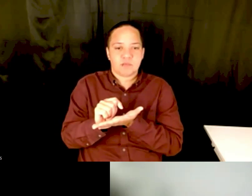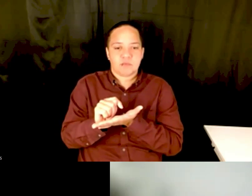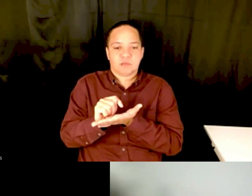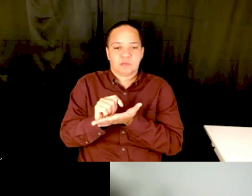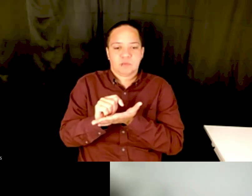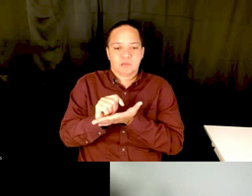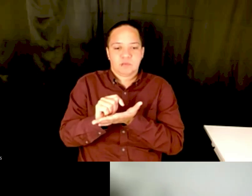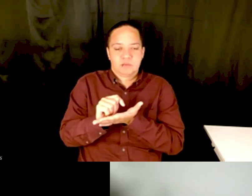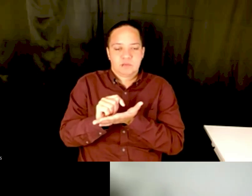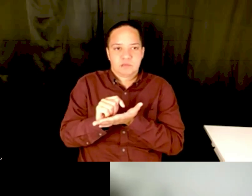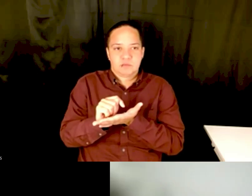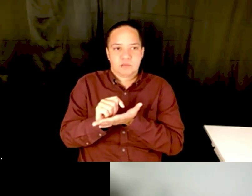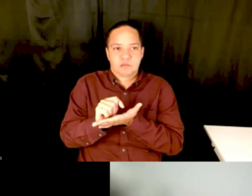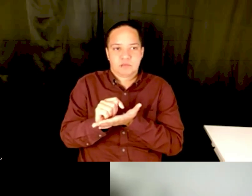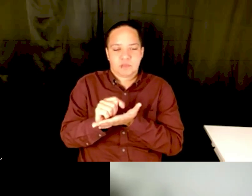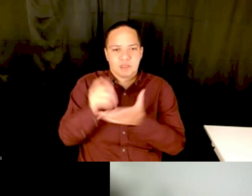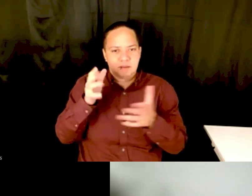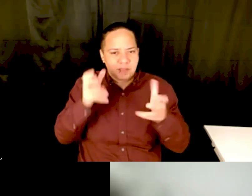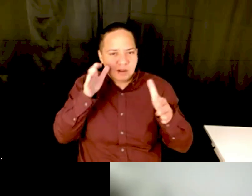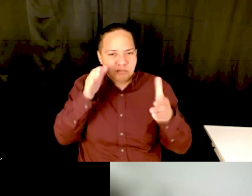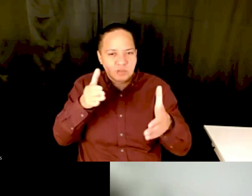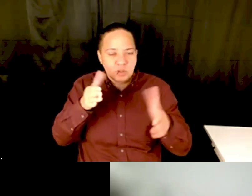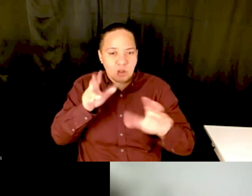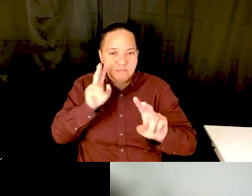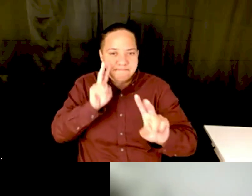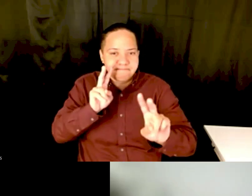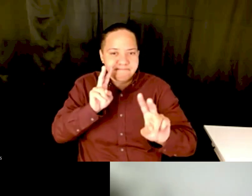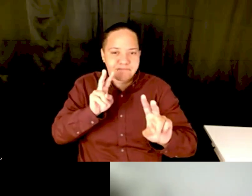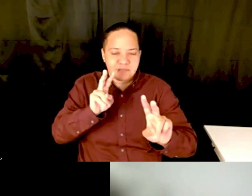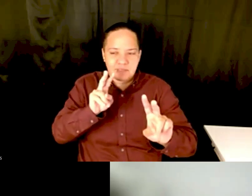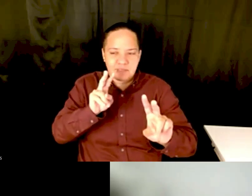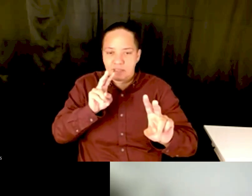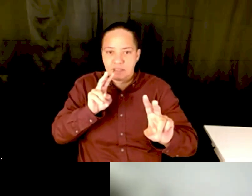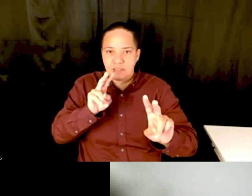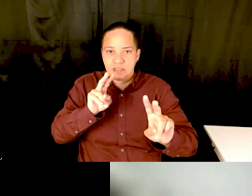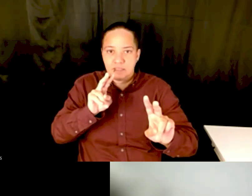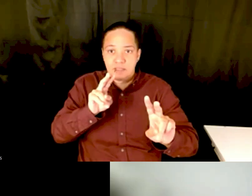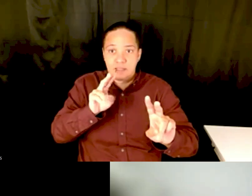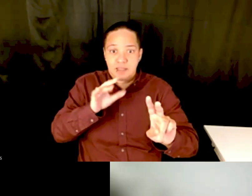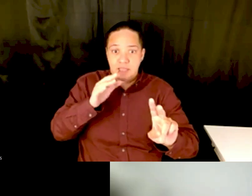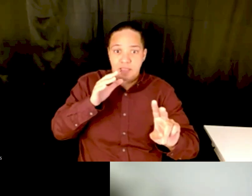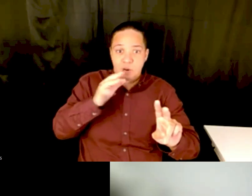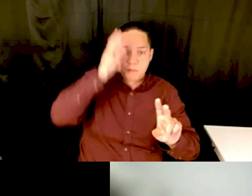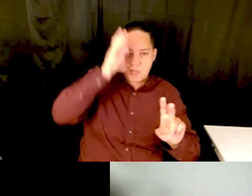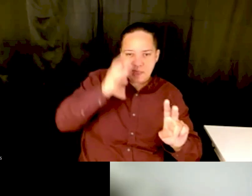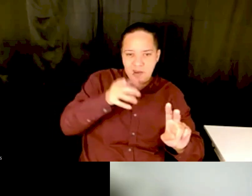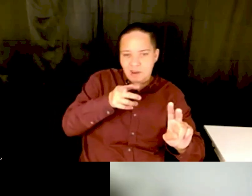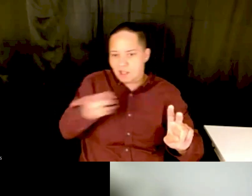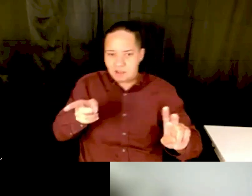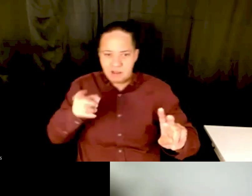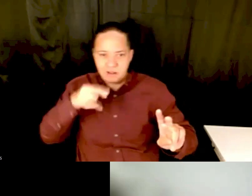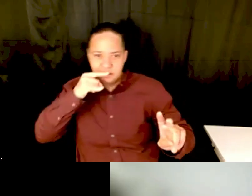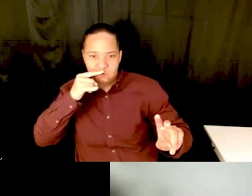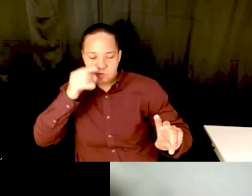¿verdad? Centrarnos en la observación del menor, de los padres hacia el menor, porque el